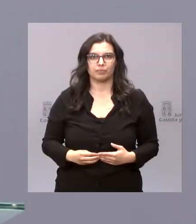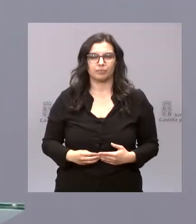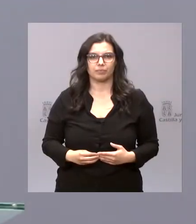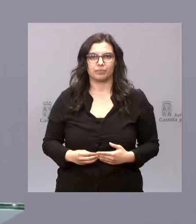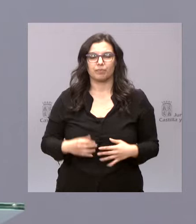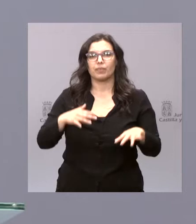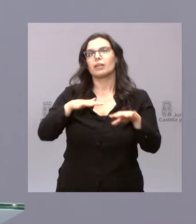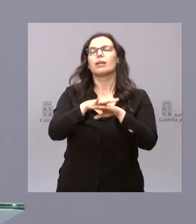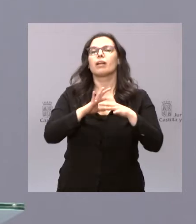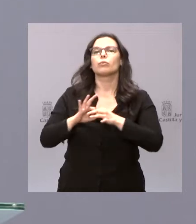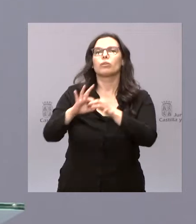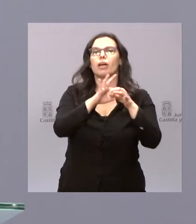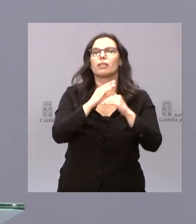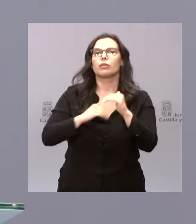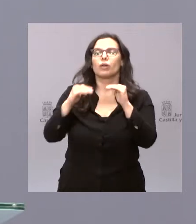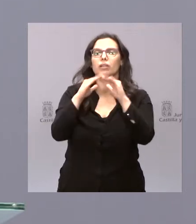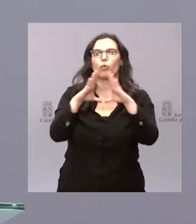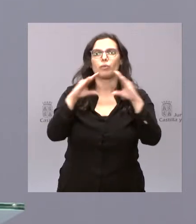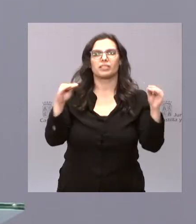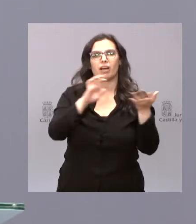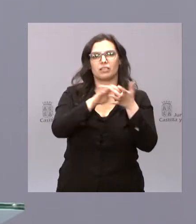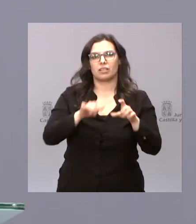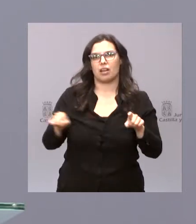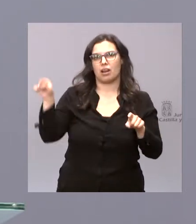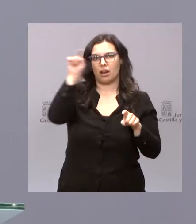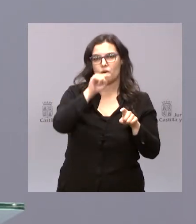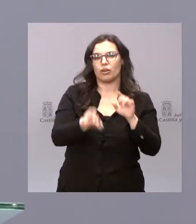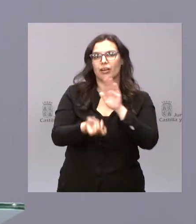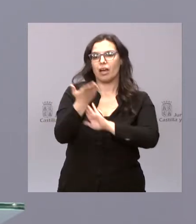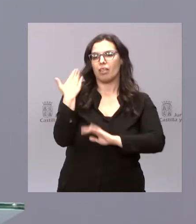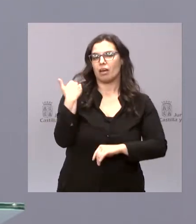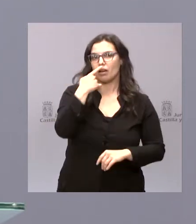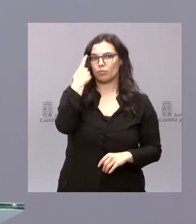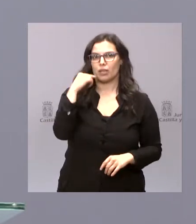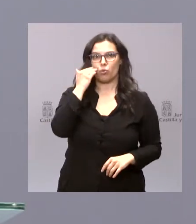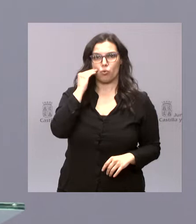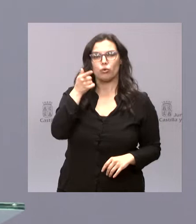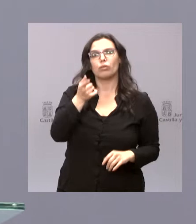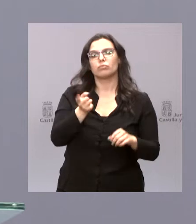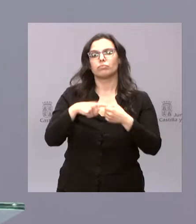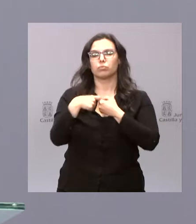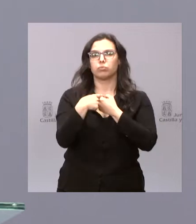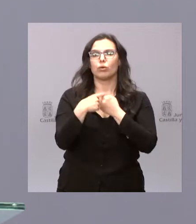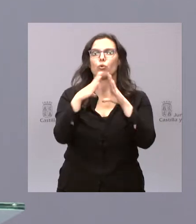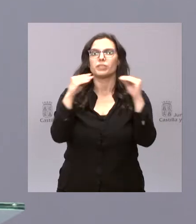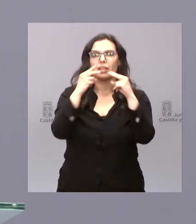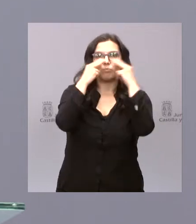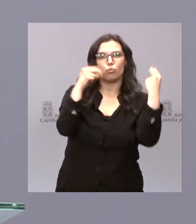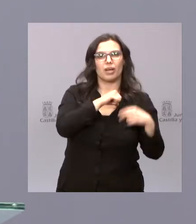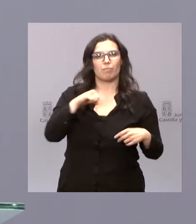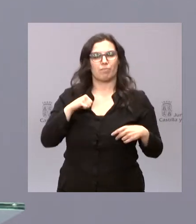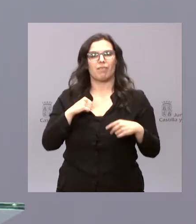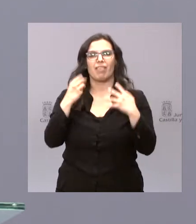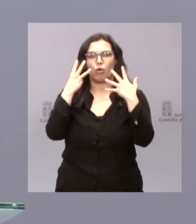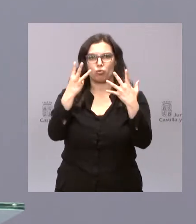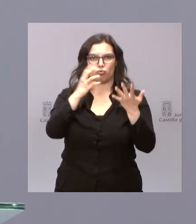Red de Unidades de Igualdad de las Universidades de Castilla y León, constituida en julio del 2020 y conformada por 8 universidades públicas y privadas de Castilla y